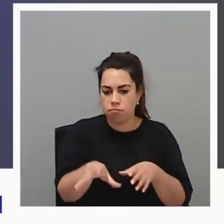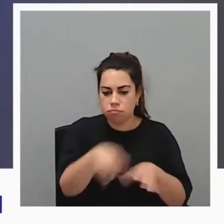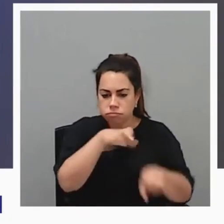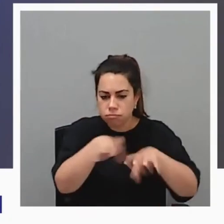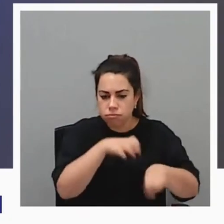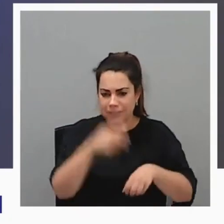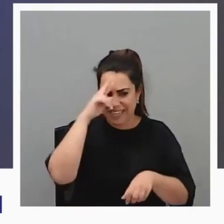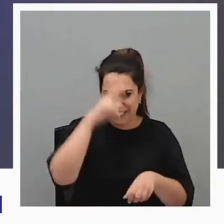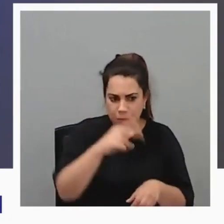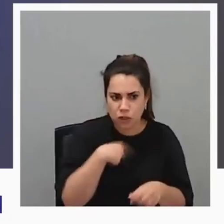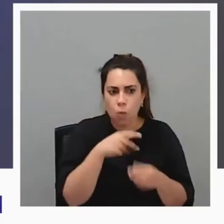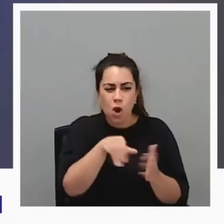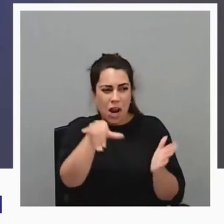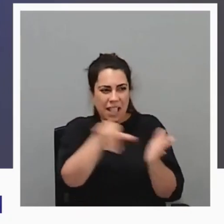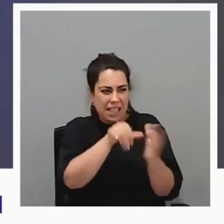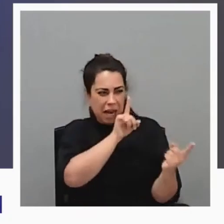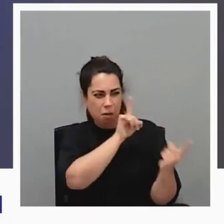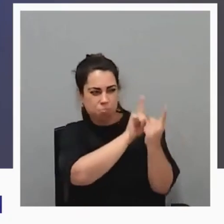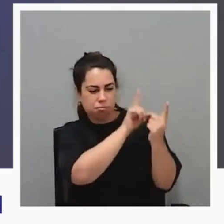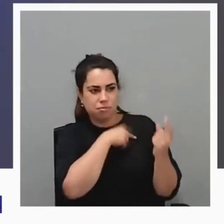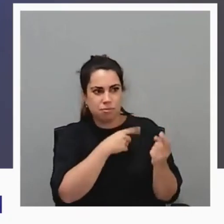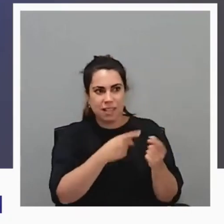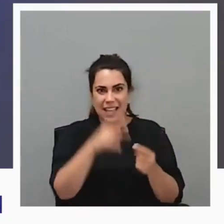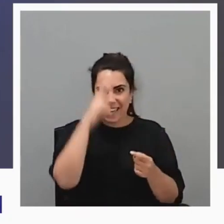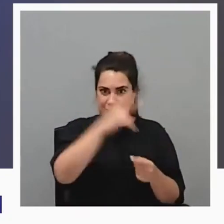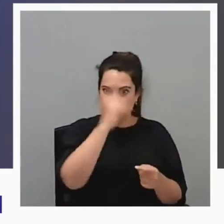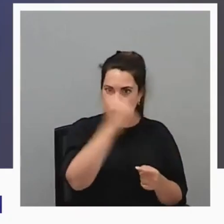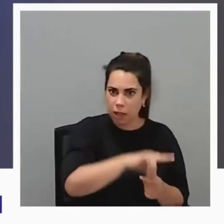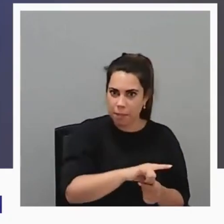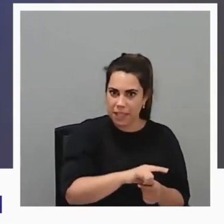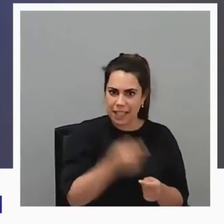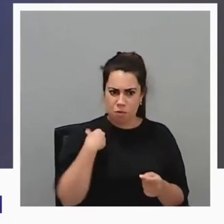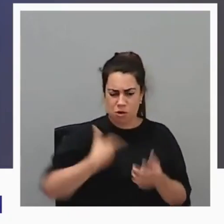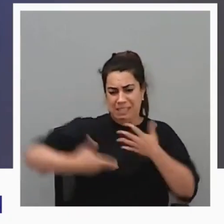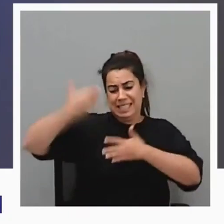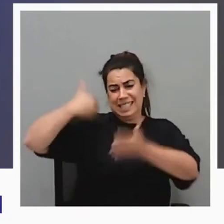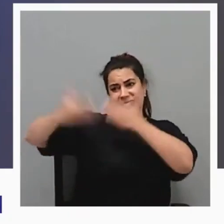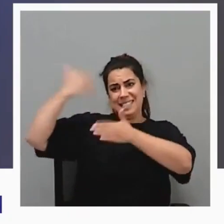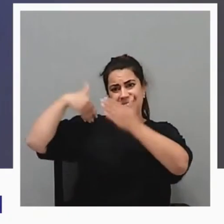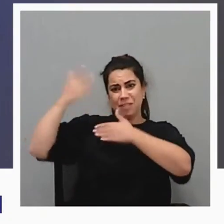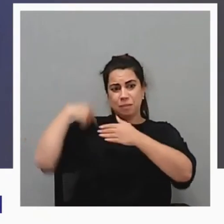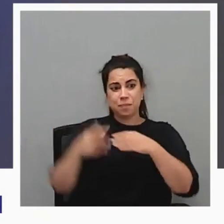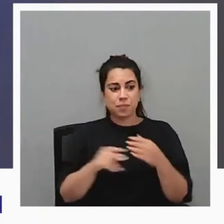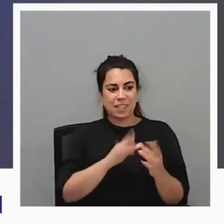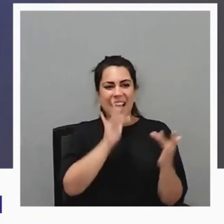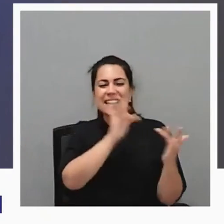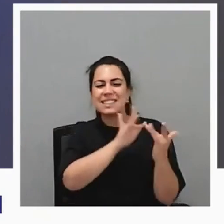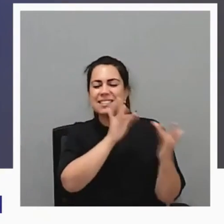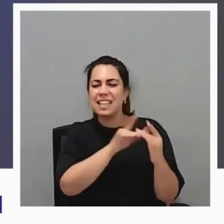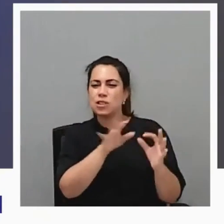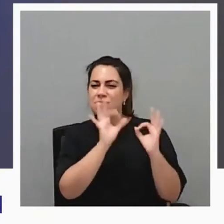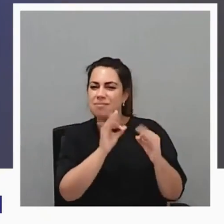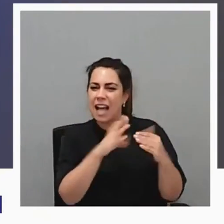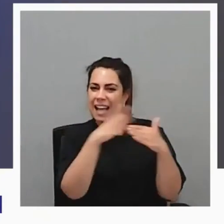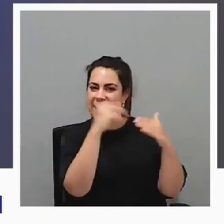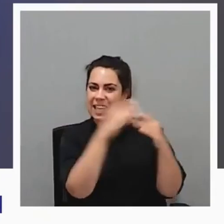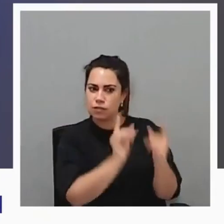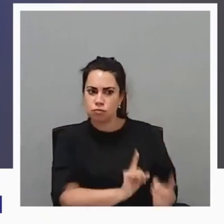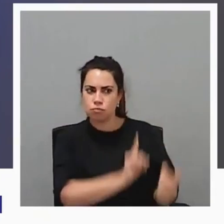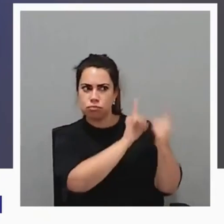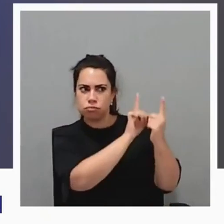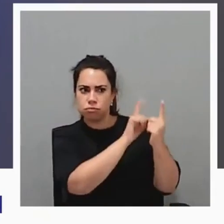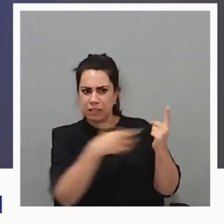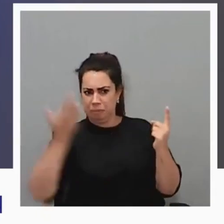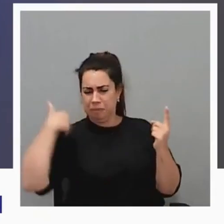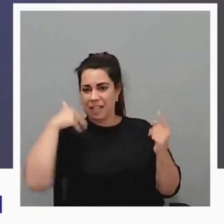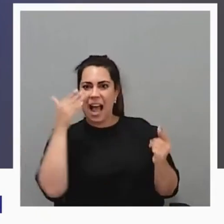un servicio al cliente que se remonta a los ancestros, al amor por el cliente, no a la utilización del